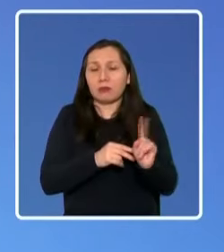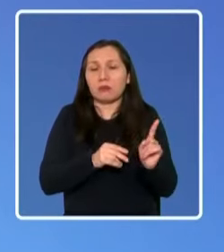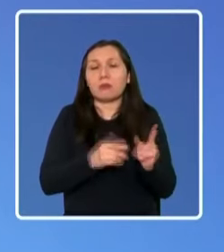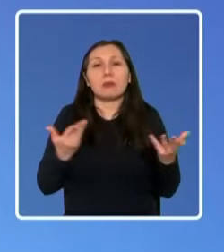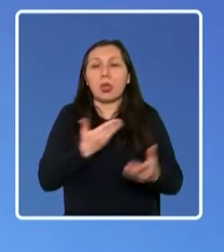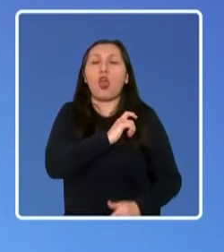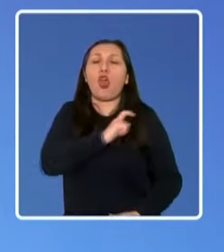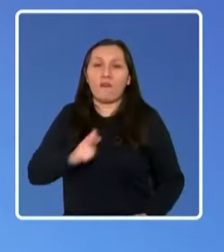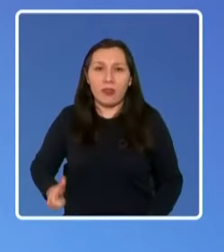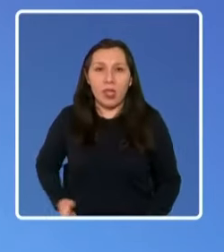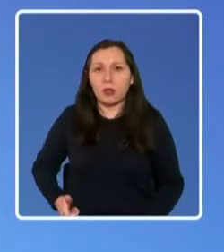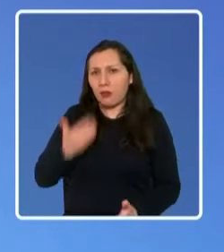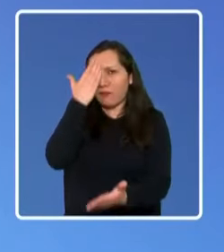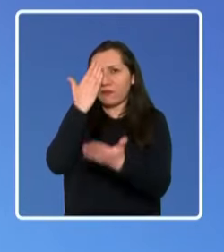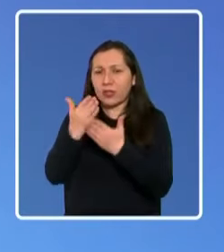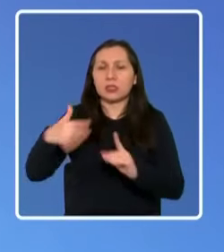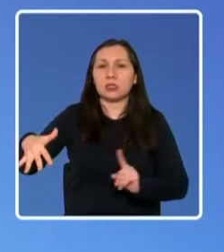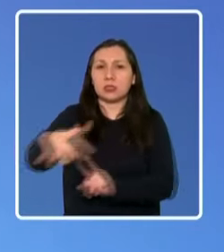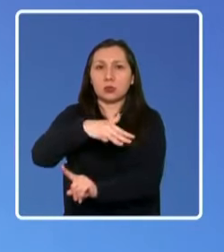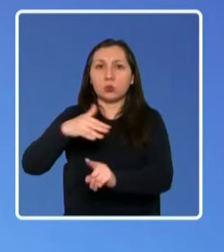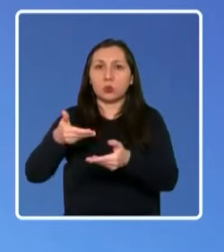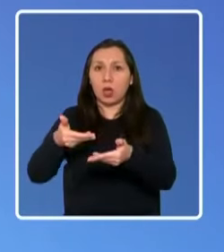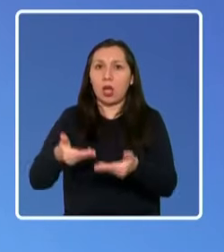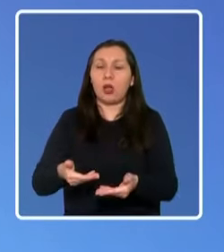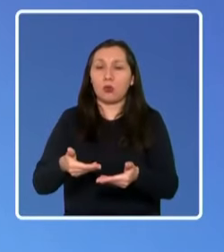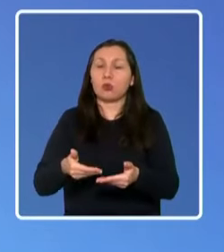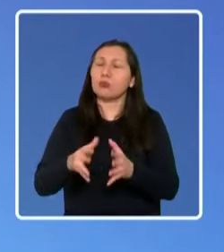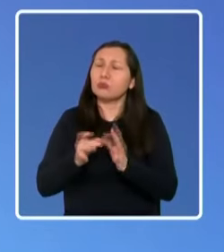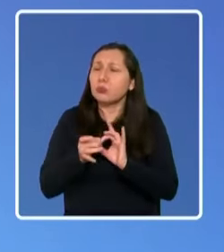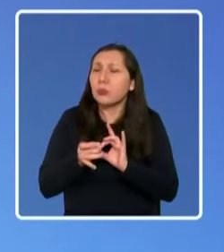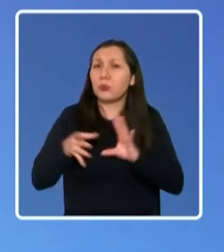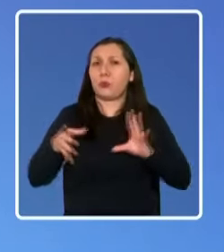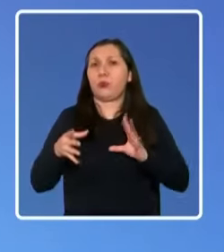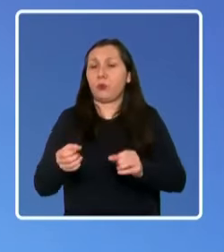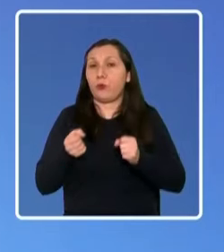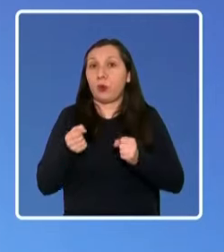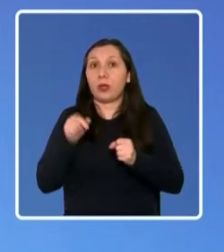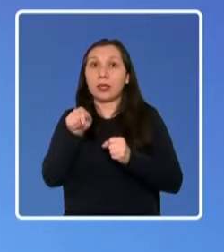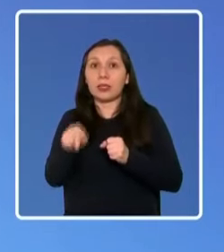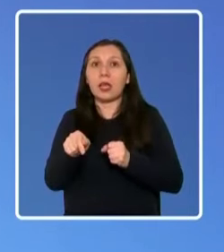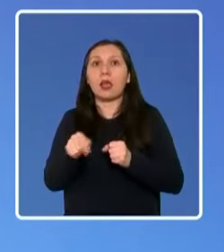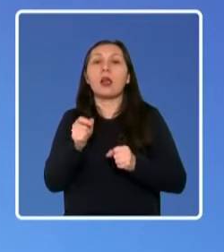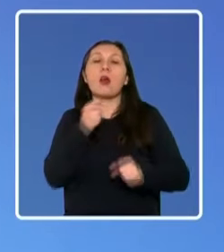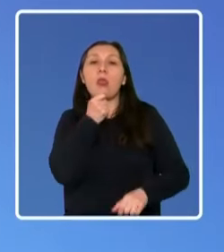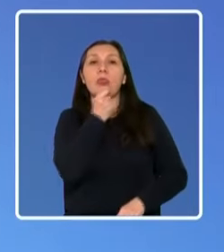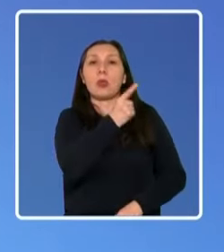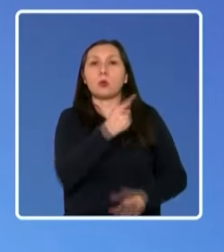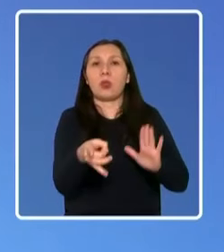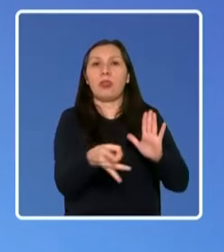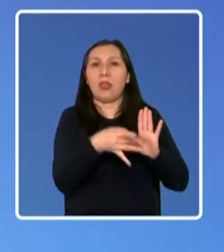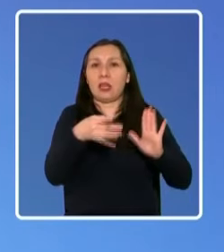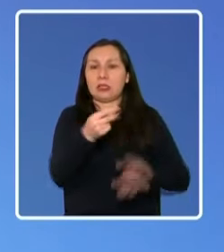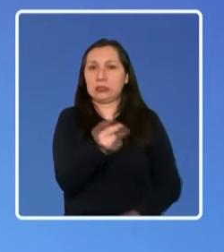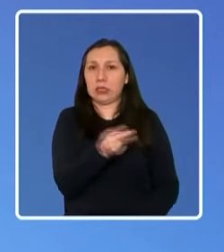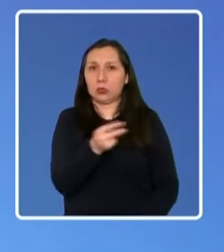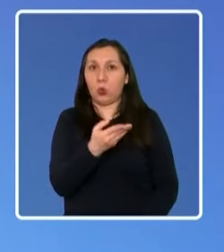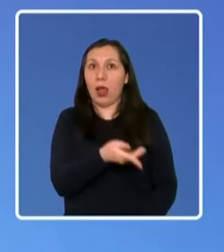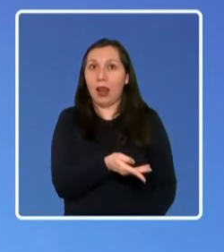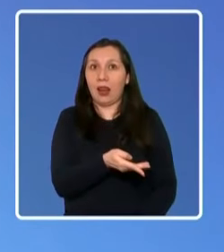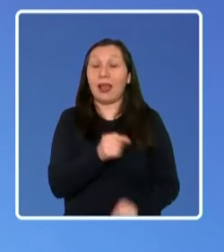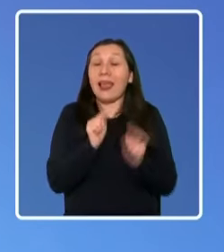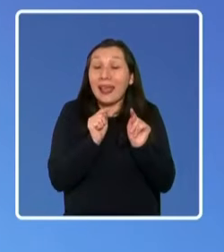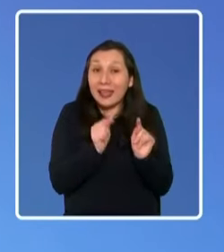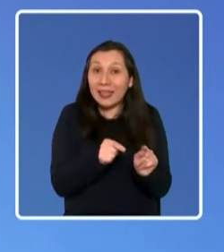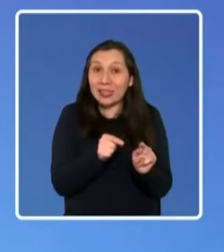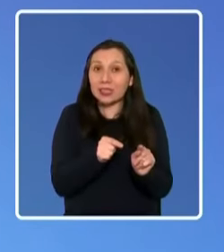el gobierno ha estado enfrentando una situación de suma gravedad producto de una denuncia de delitos sexuales, ¿no? Y